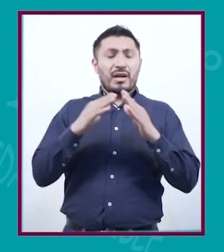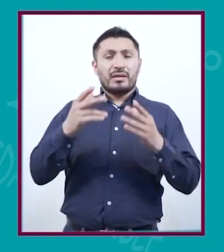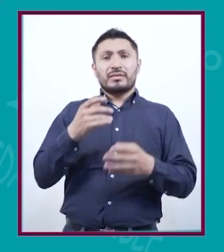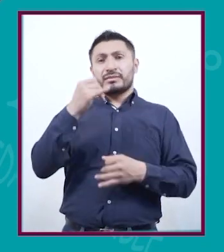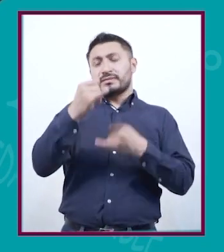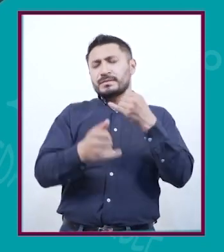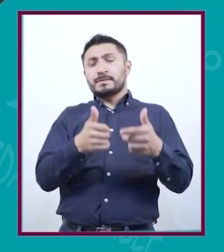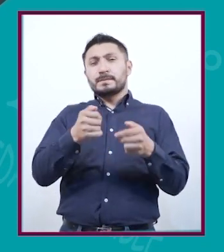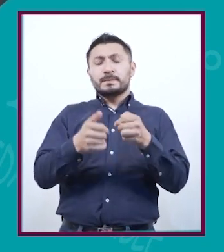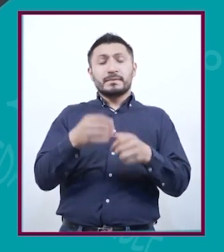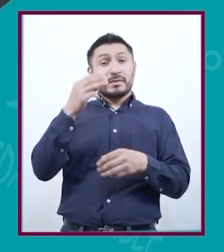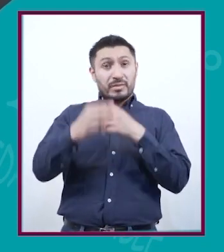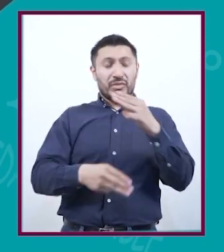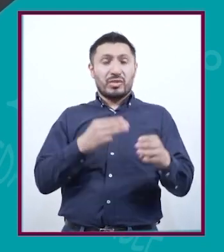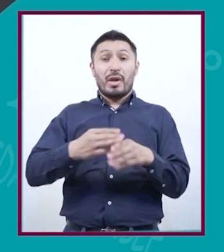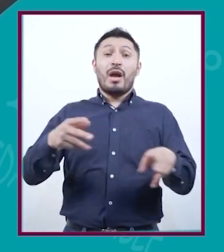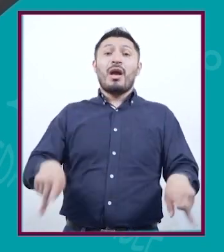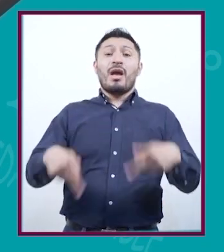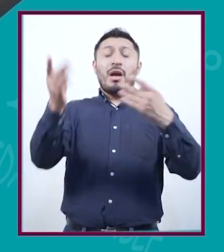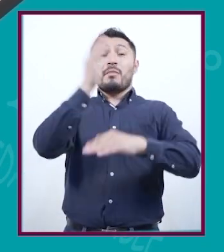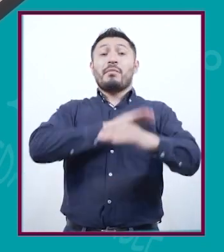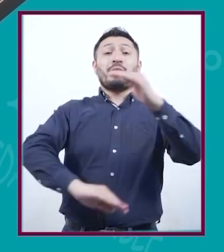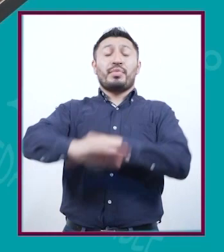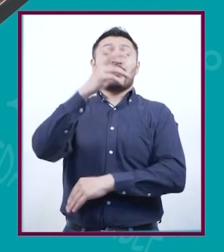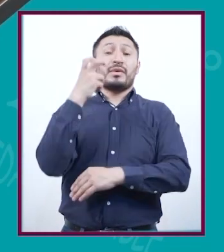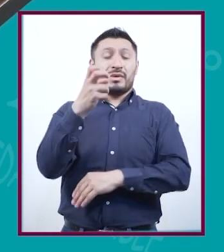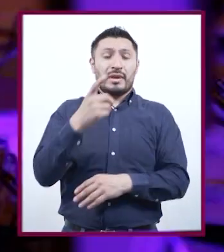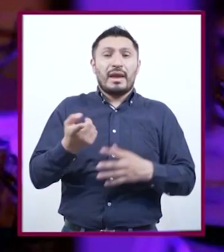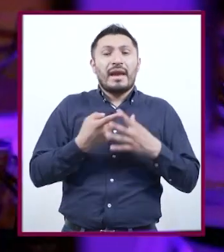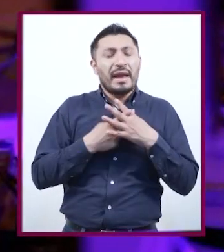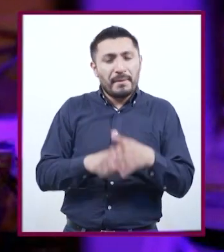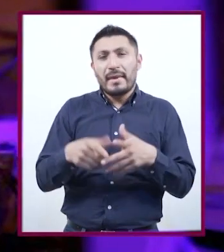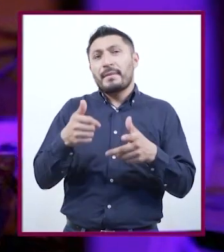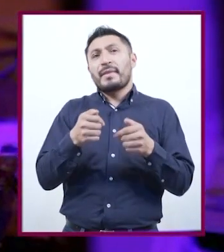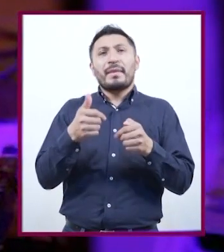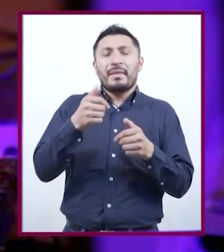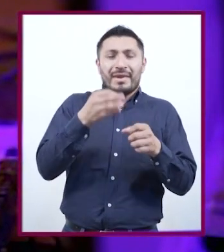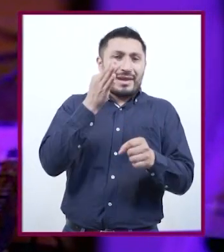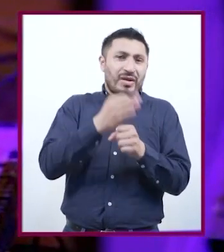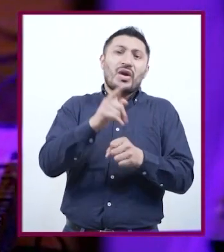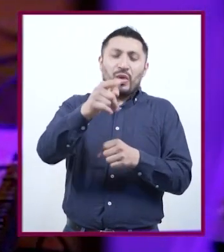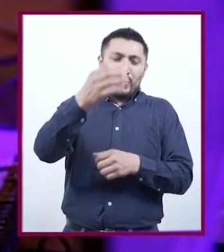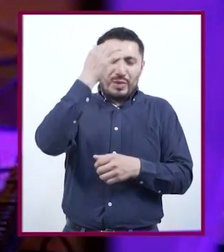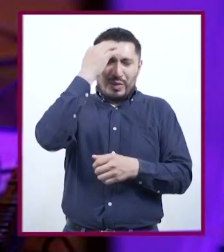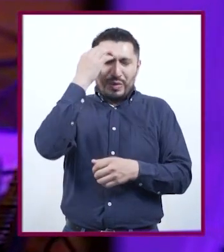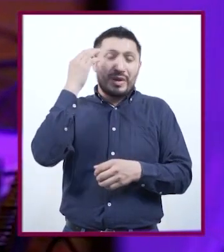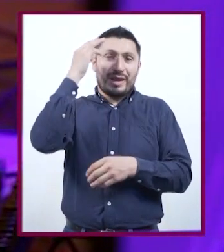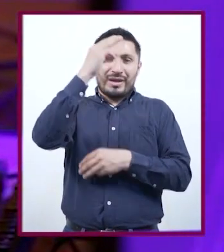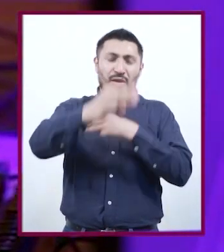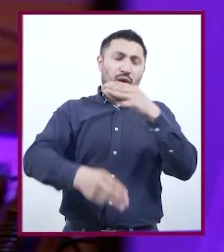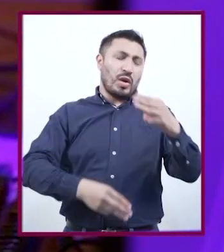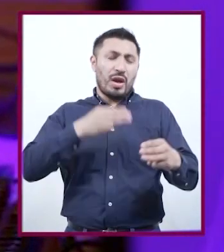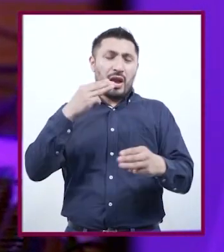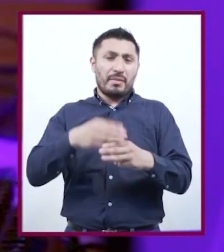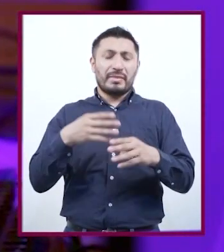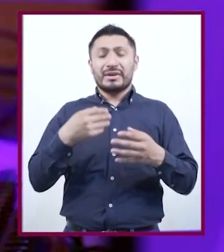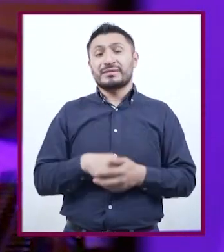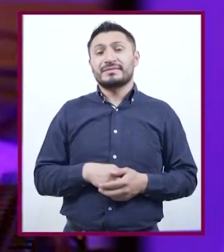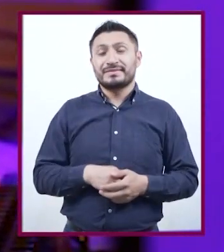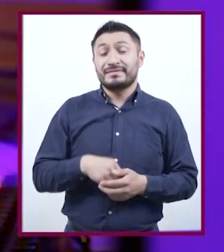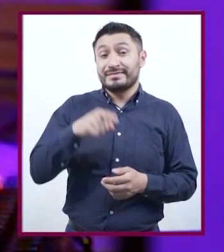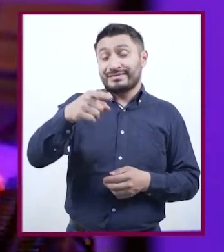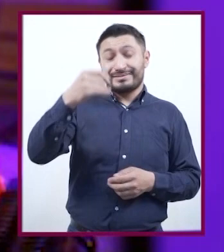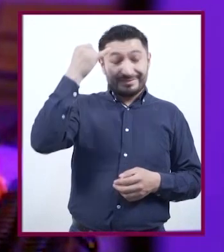videojuegos en el mundo. Por cierto, sus ventas fueron todo un éxito. A partir de esta consola surgieron los videojuegos que actualmente existen en millones de hogares en el